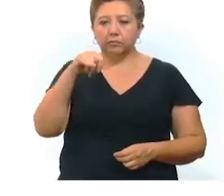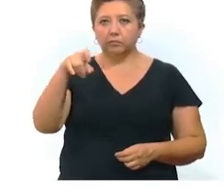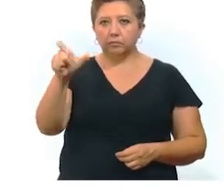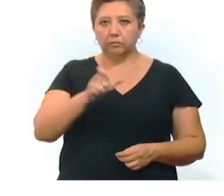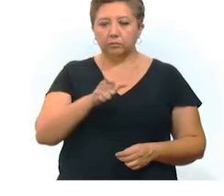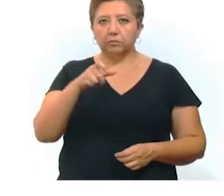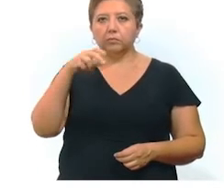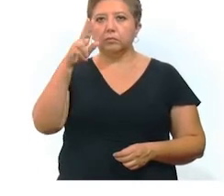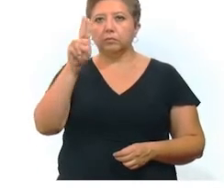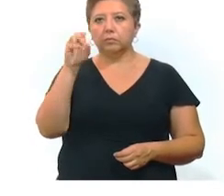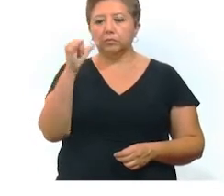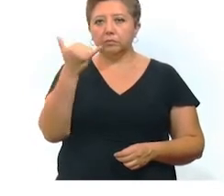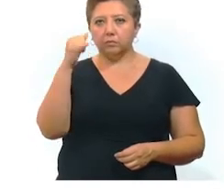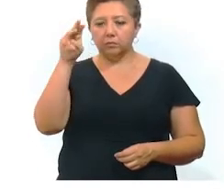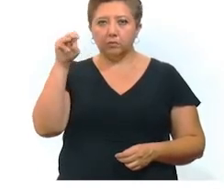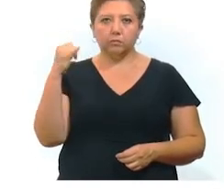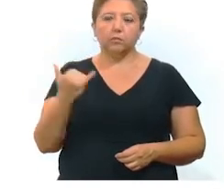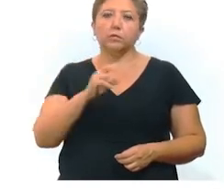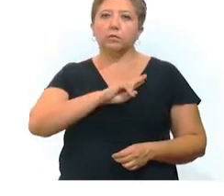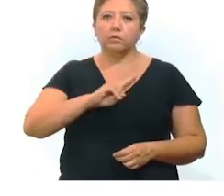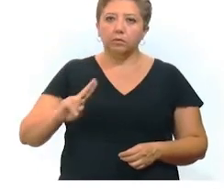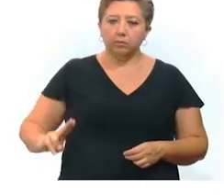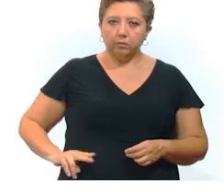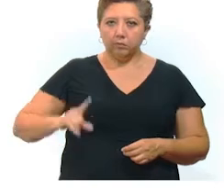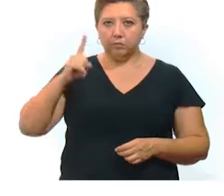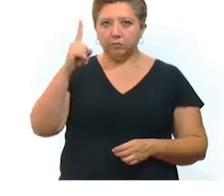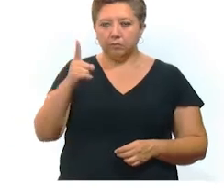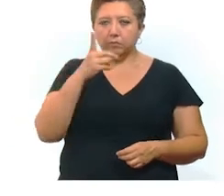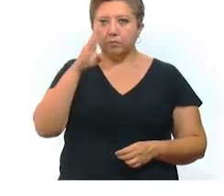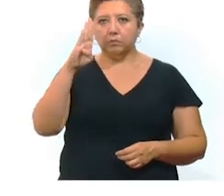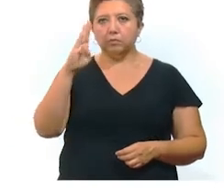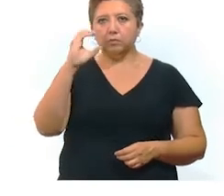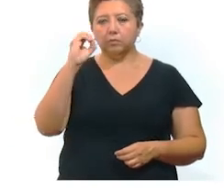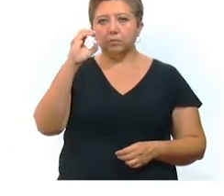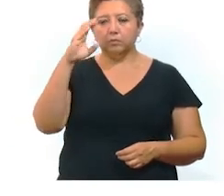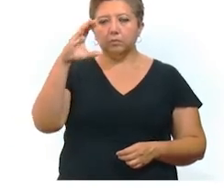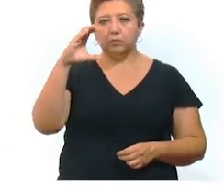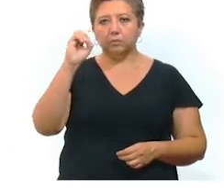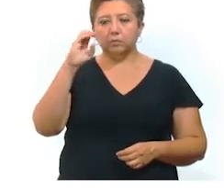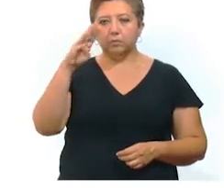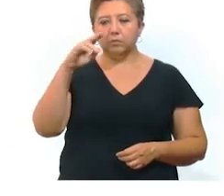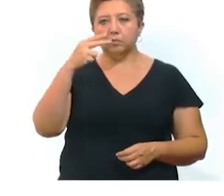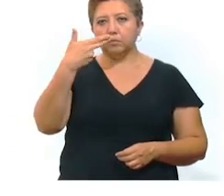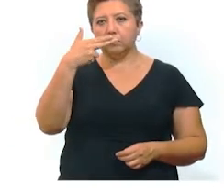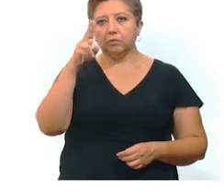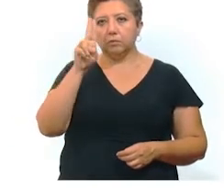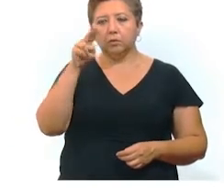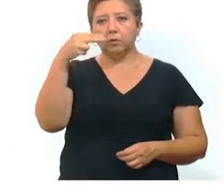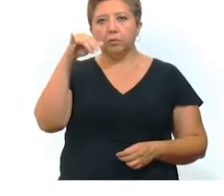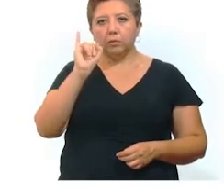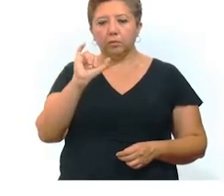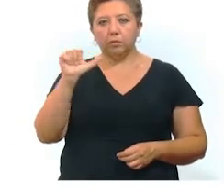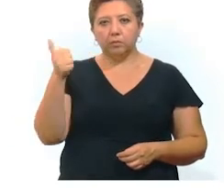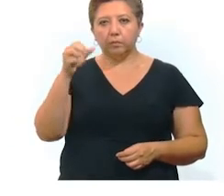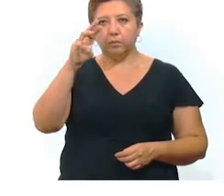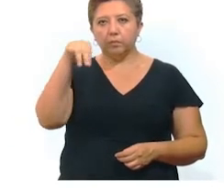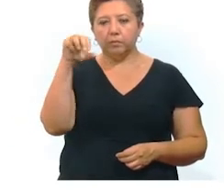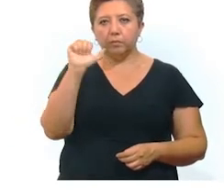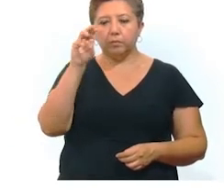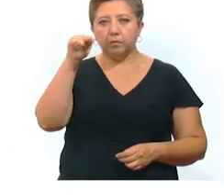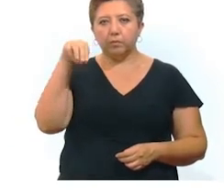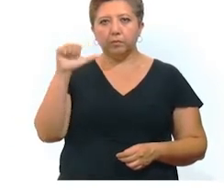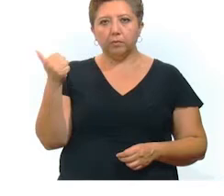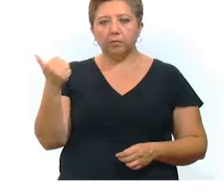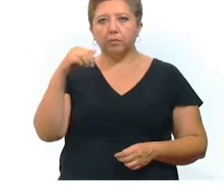Tecash, en Guayma y en Humán, y 1 en Bocobá, San, Jují, Mama, Maní,